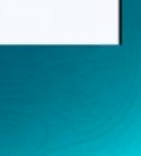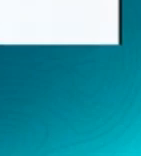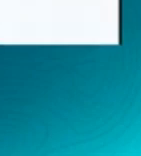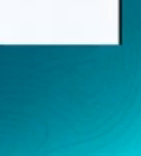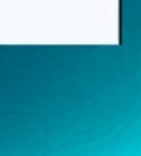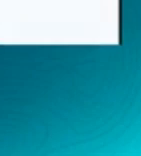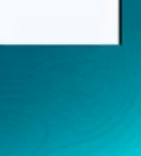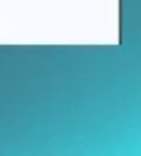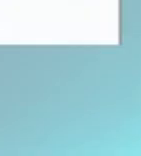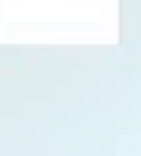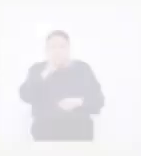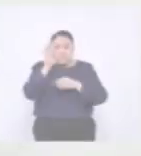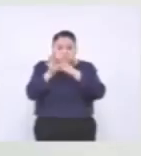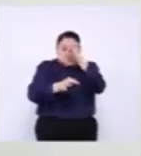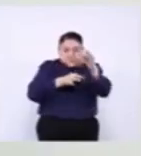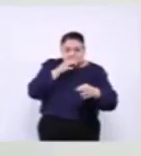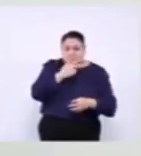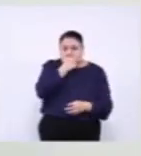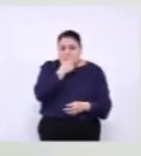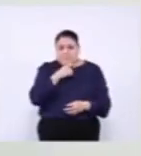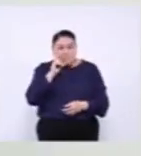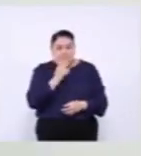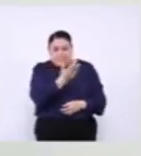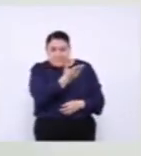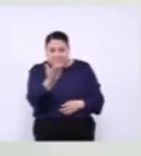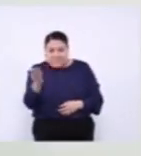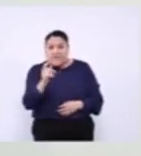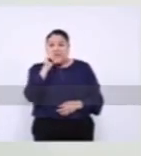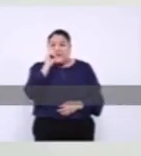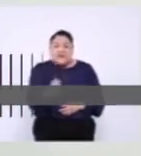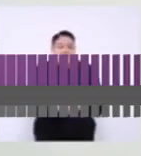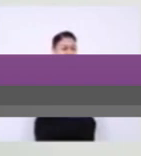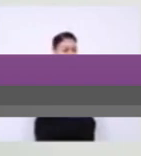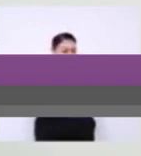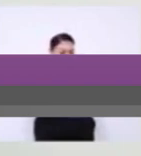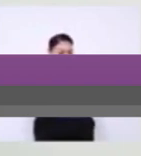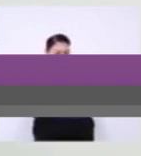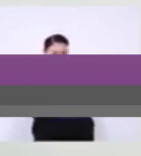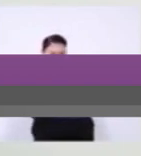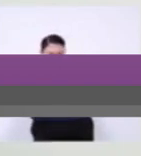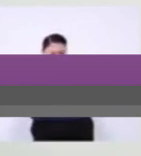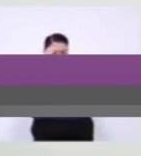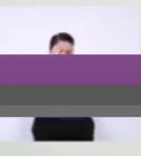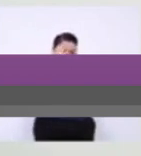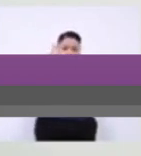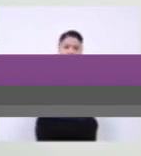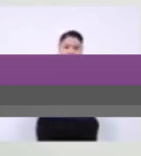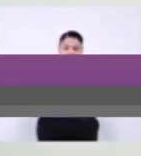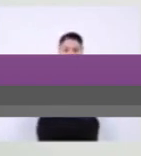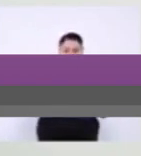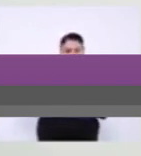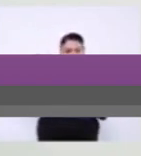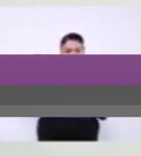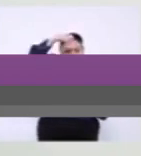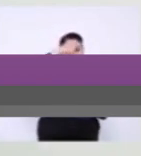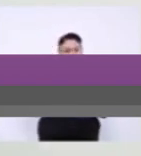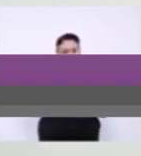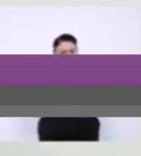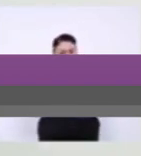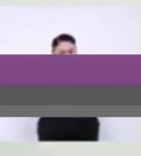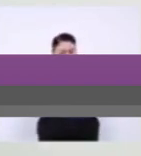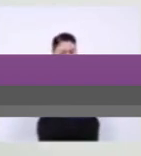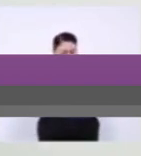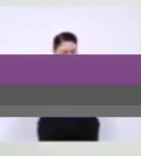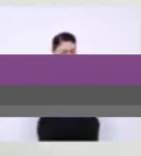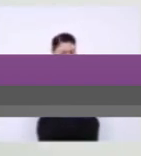entorno familiar y social conocer cada vez mejor la condición de las y los adultos mayores es un paso significativo para